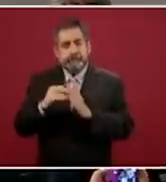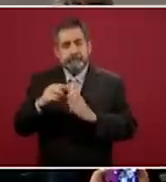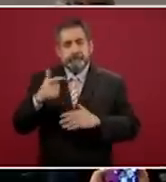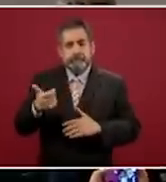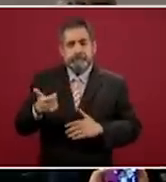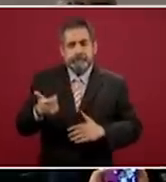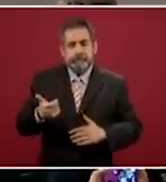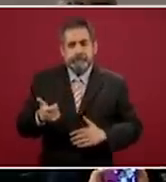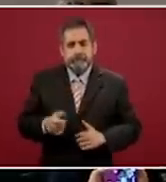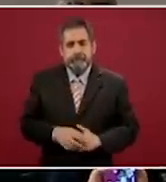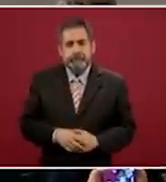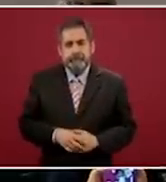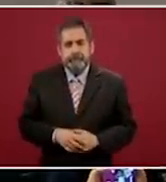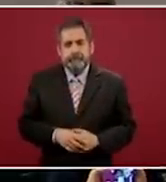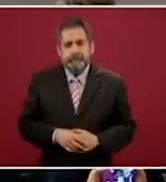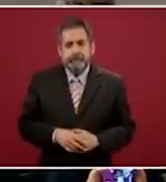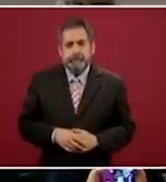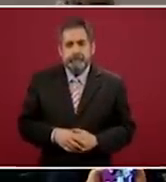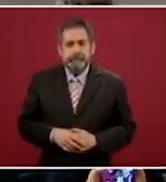2,500 millones de pesos,